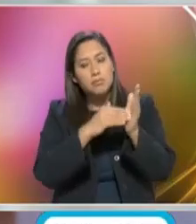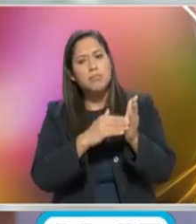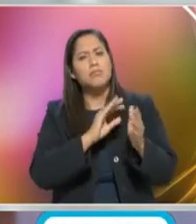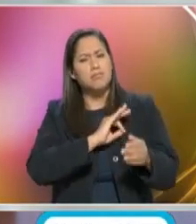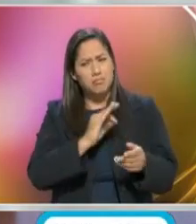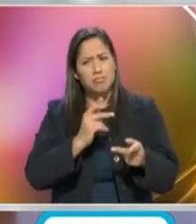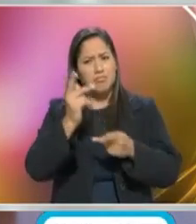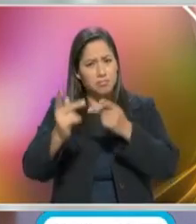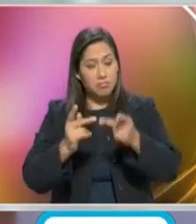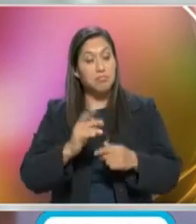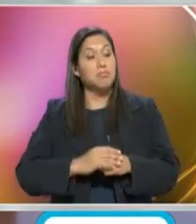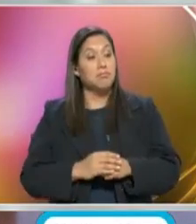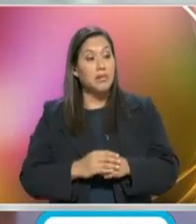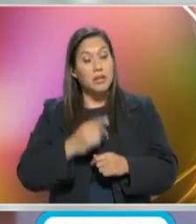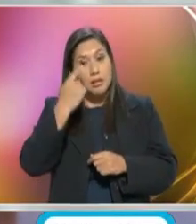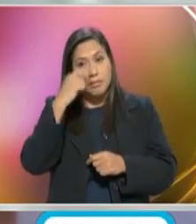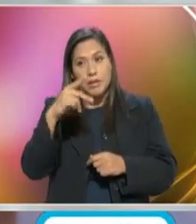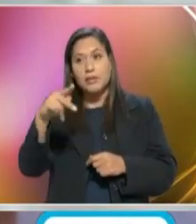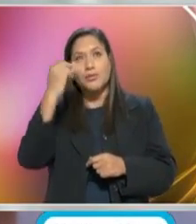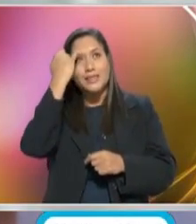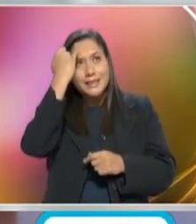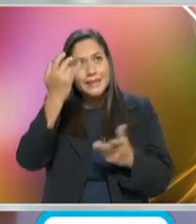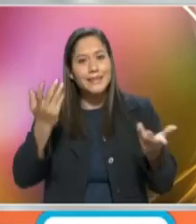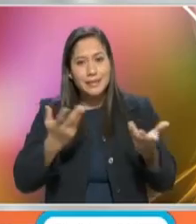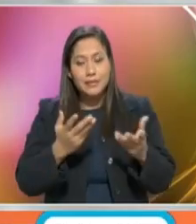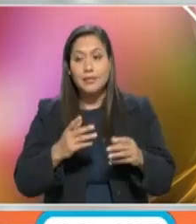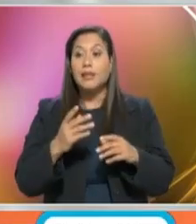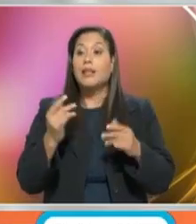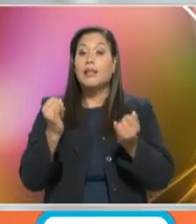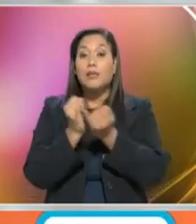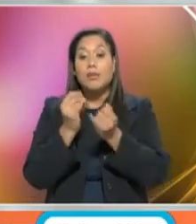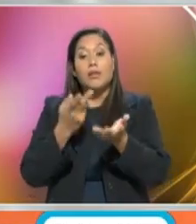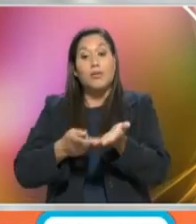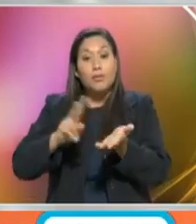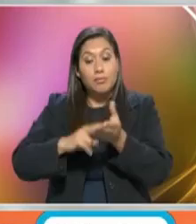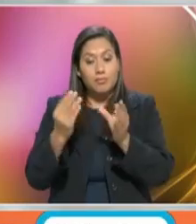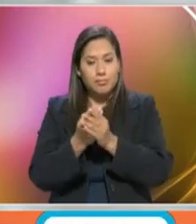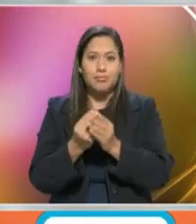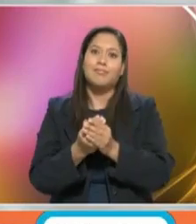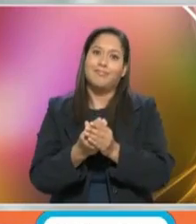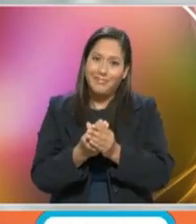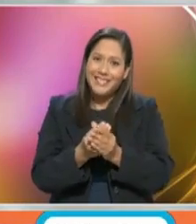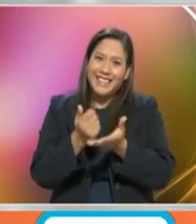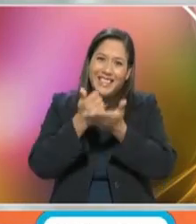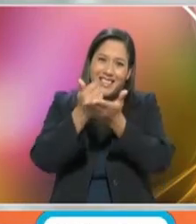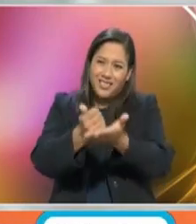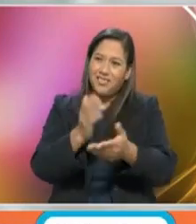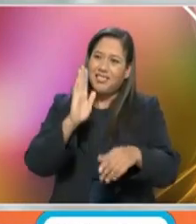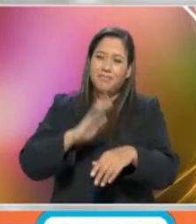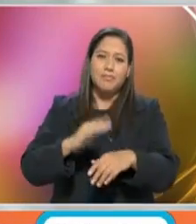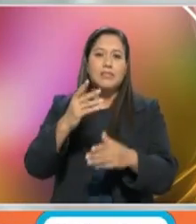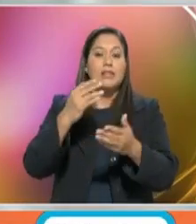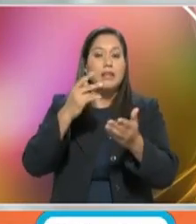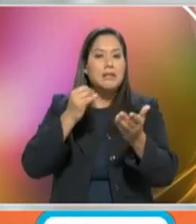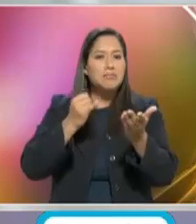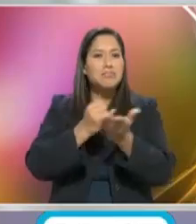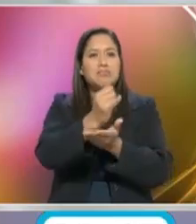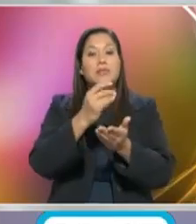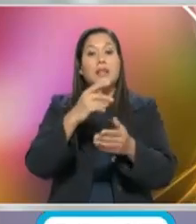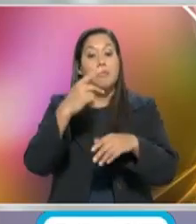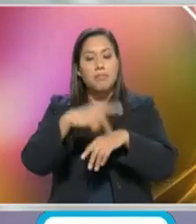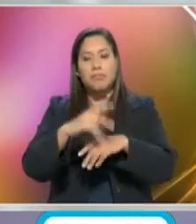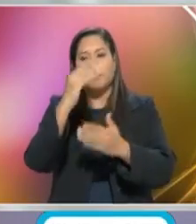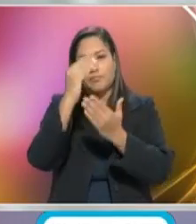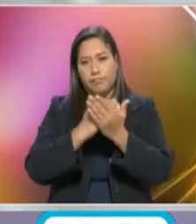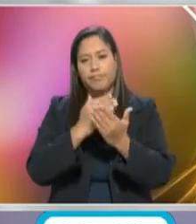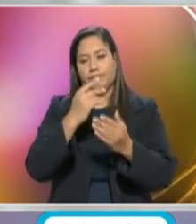pesos, ¿no? Excelente. Para desarrollar su idea. Y con una capacitación tienen todas las herramientas y un riesgo mucho menor de fracaso. Y eso es